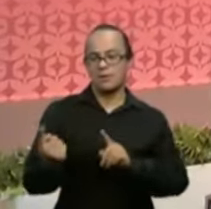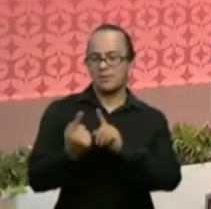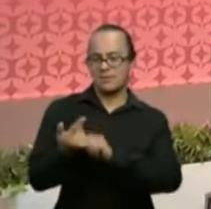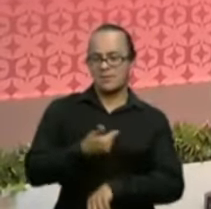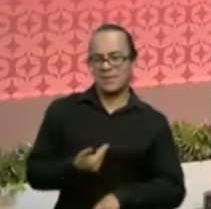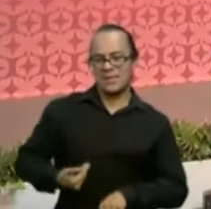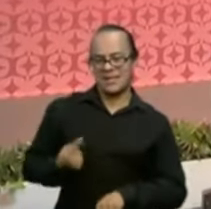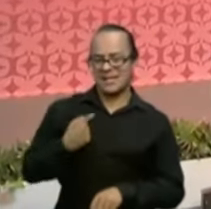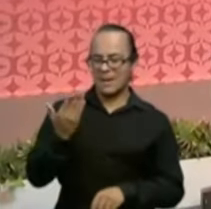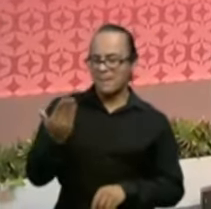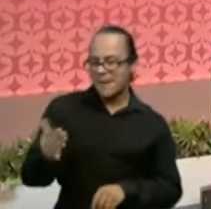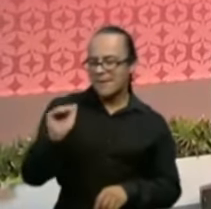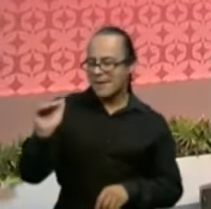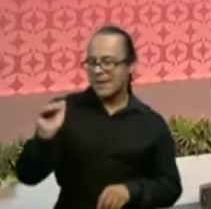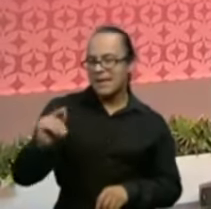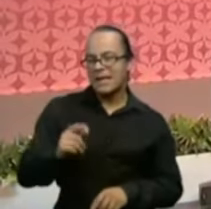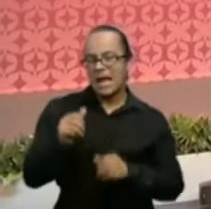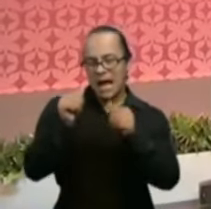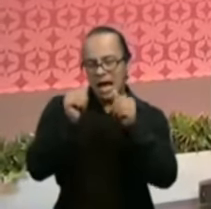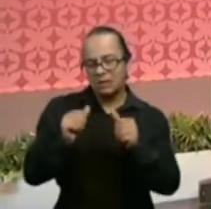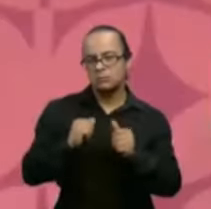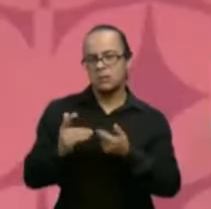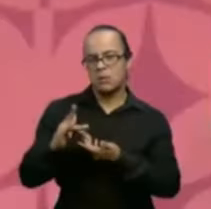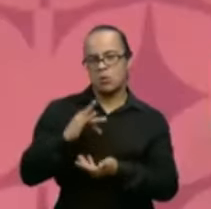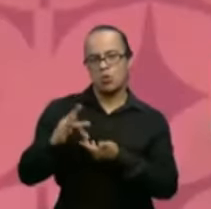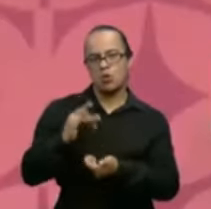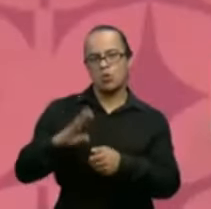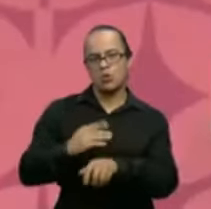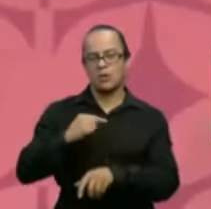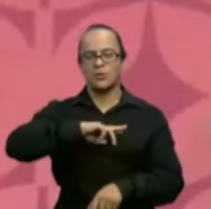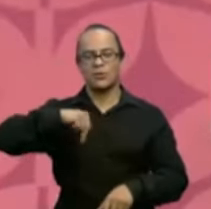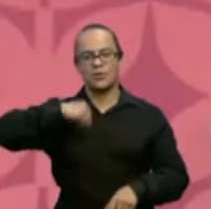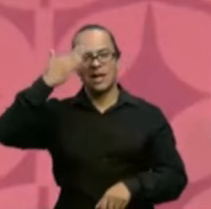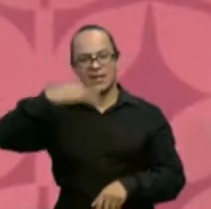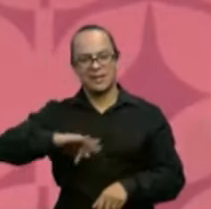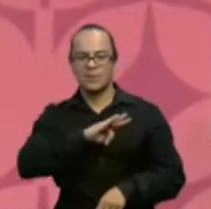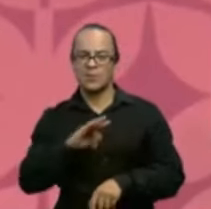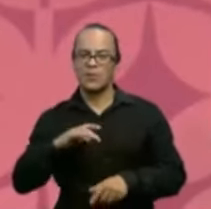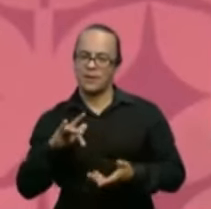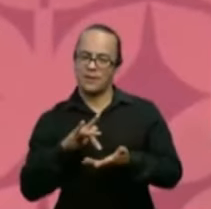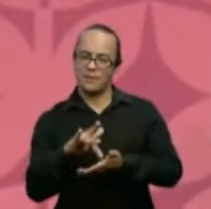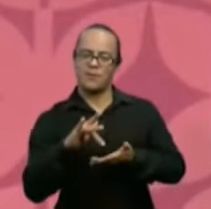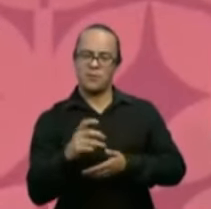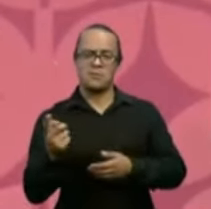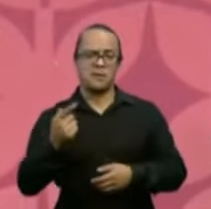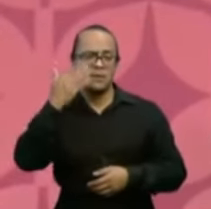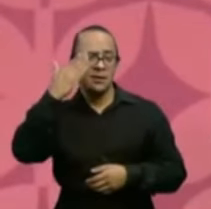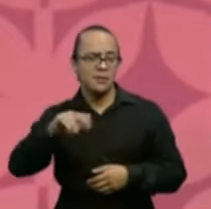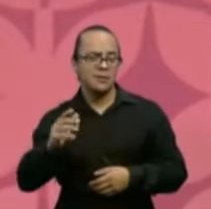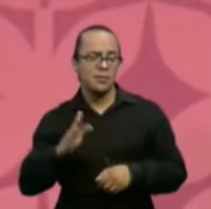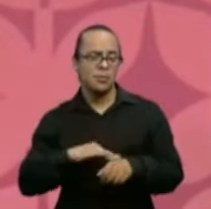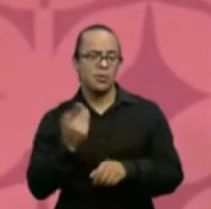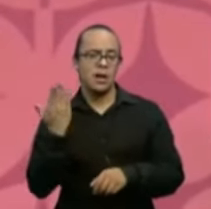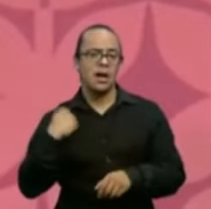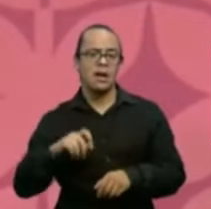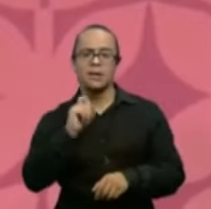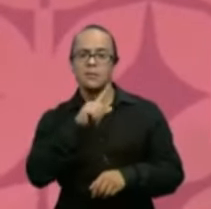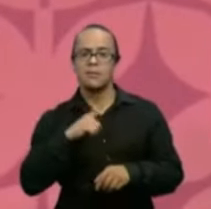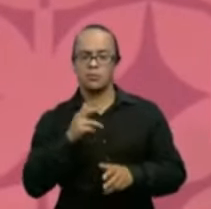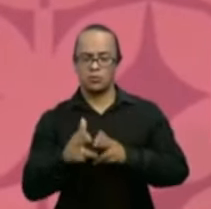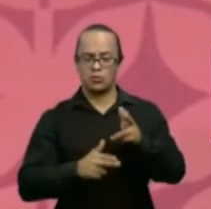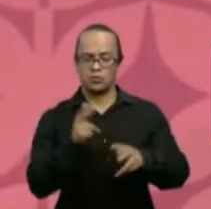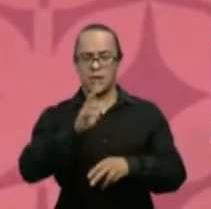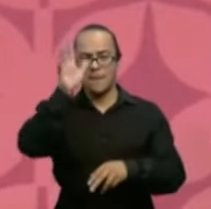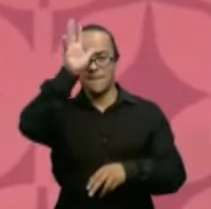pedí que pudiera considerar en apoyarnos, ya que sabemos que es posible y nos lo ha demostrado, porque miren, con la realización del Tren